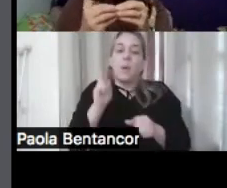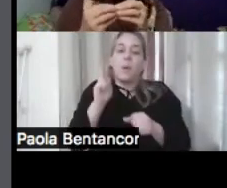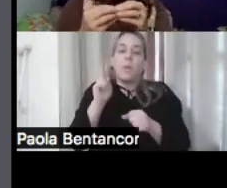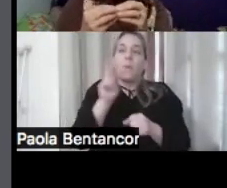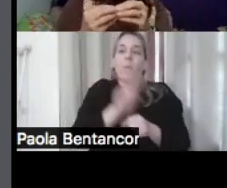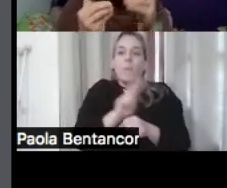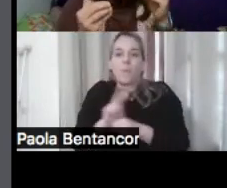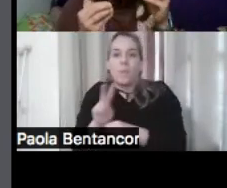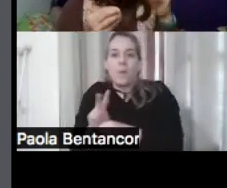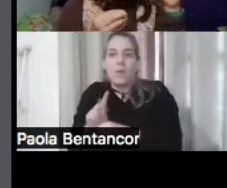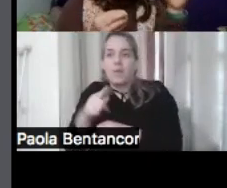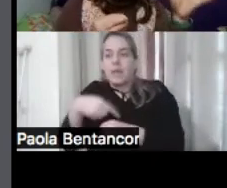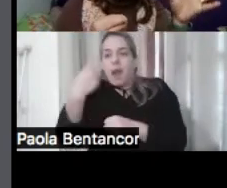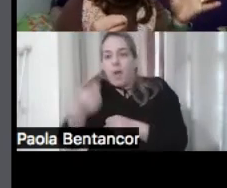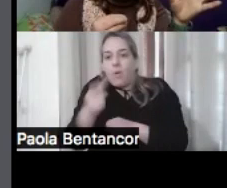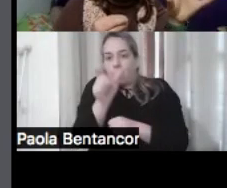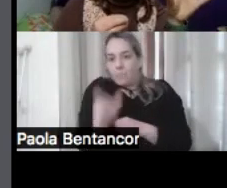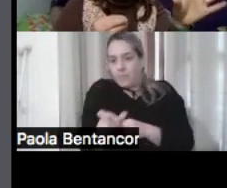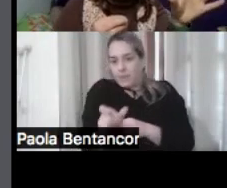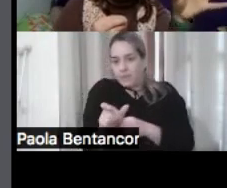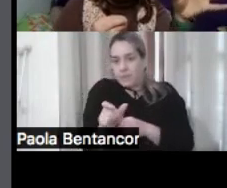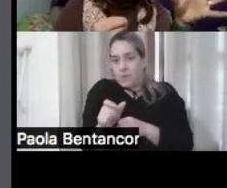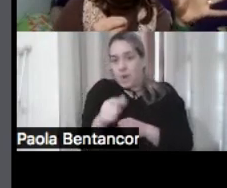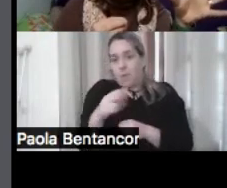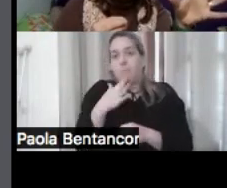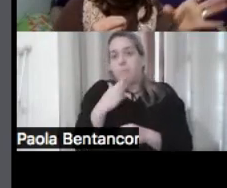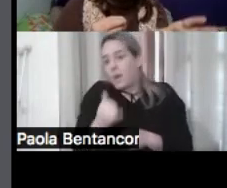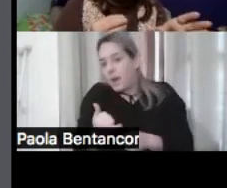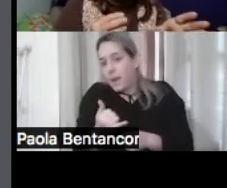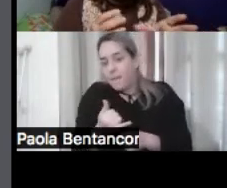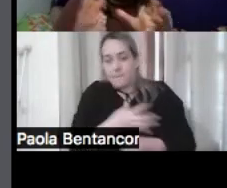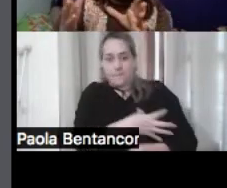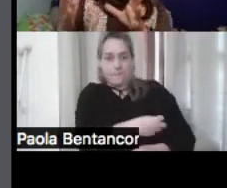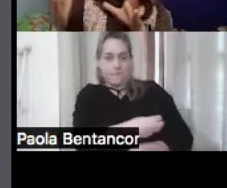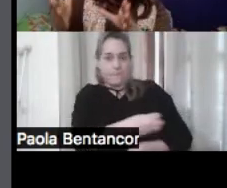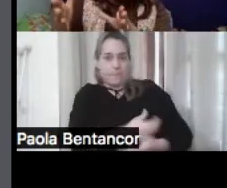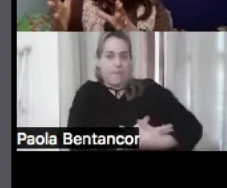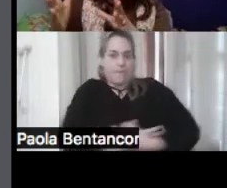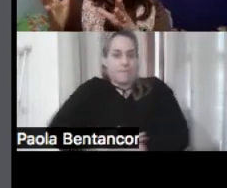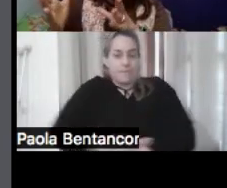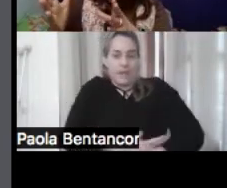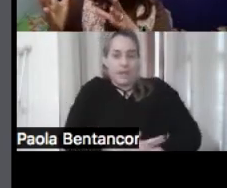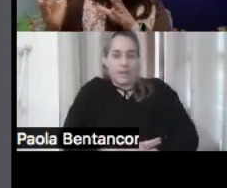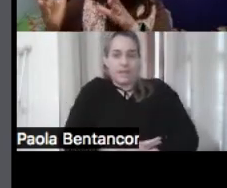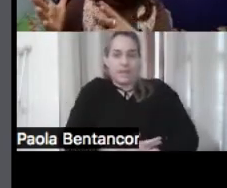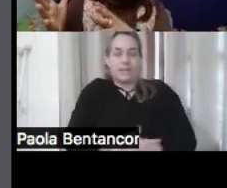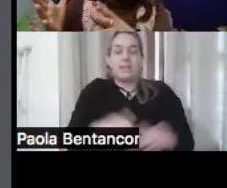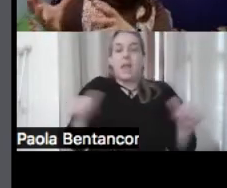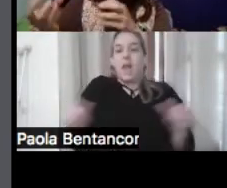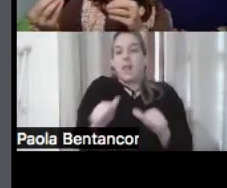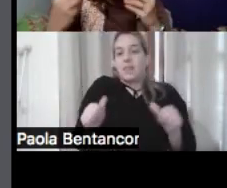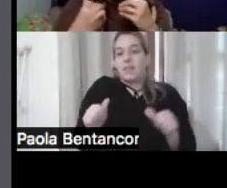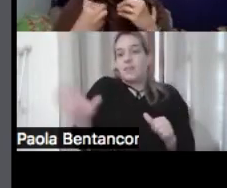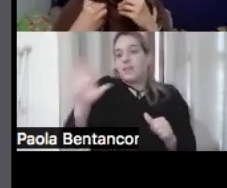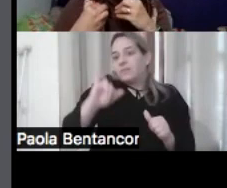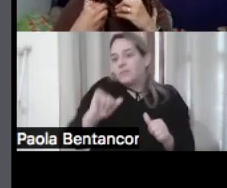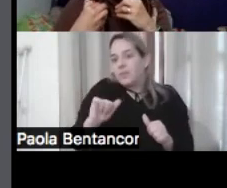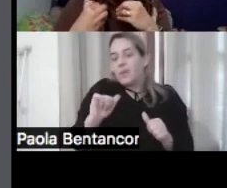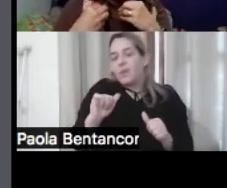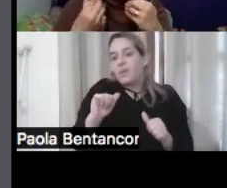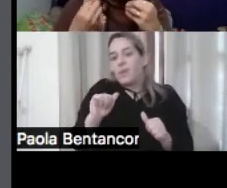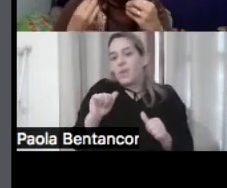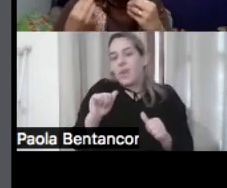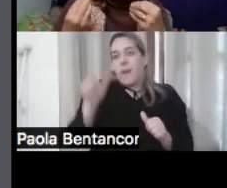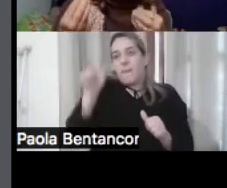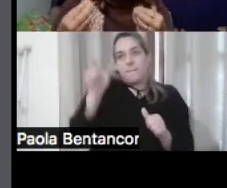Y la lactancia en sí es una actividad básica para el niño o la niña lactante, y una actividad de la vida diaria instrumental para la